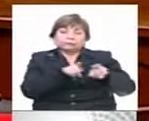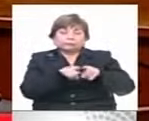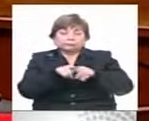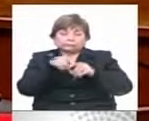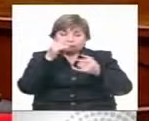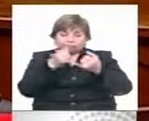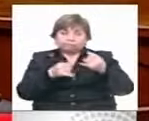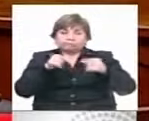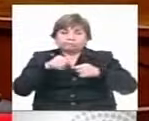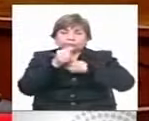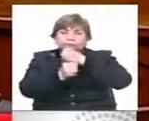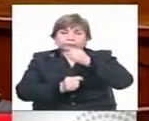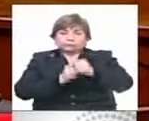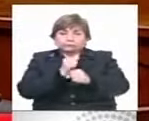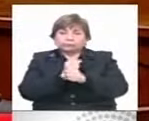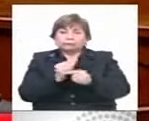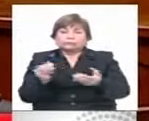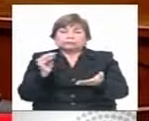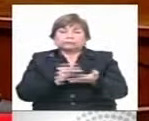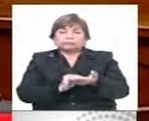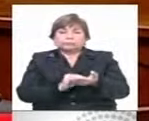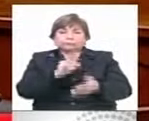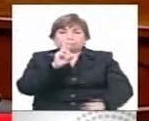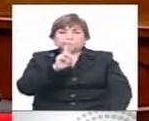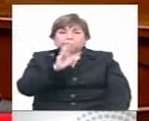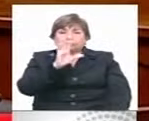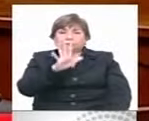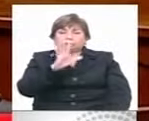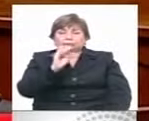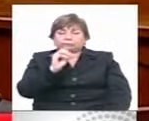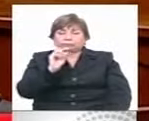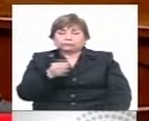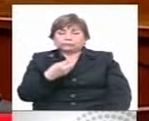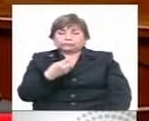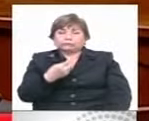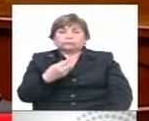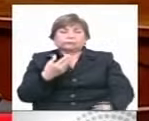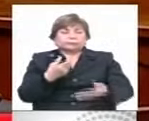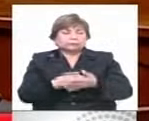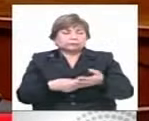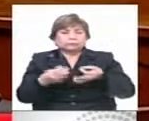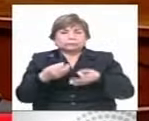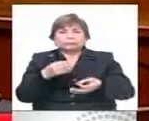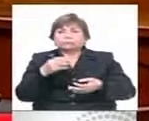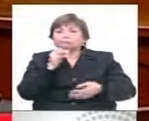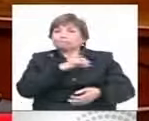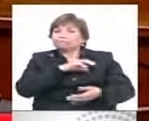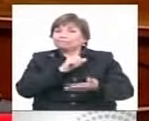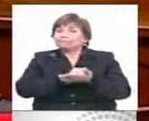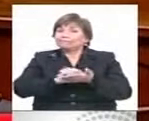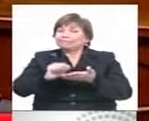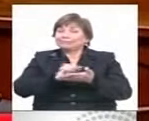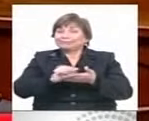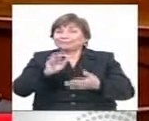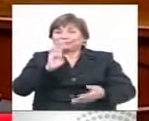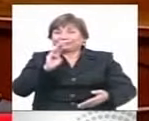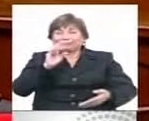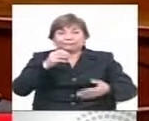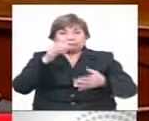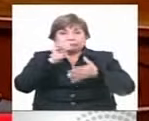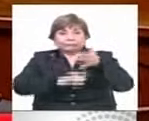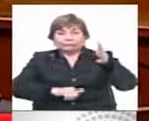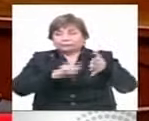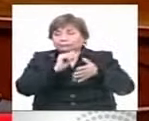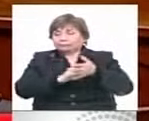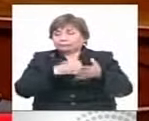este año, incrementaremos en 250.000 el número mensual de beneficiarios de los bonos de descuento